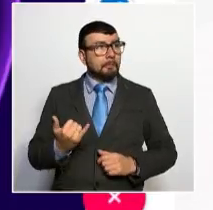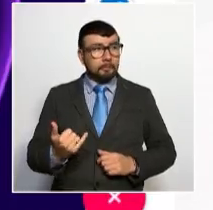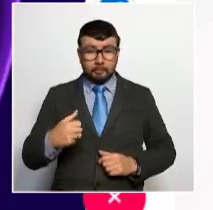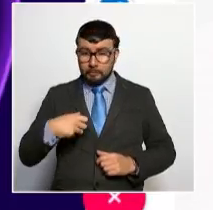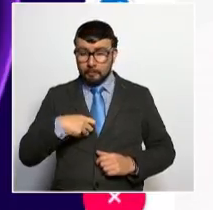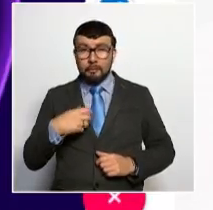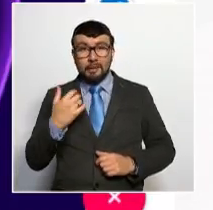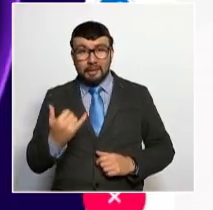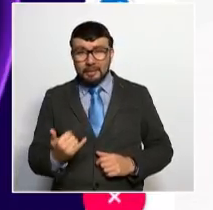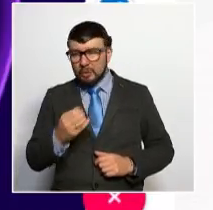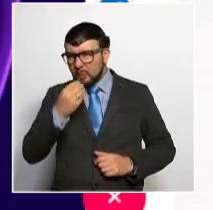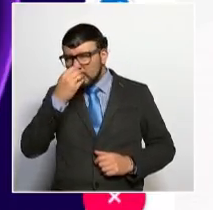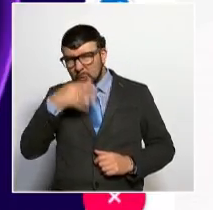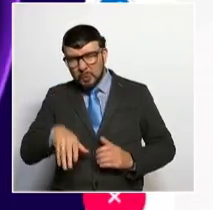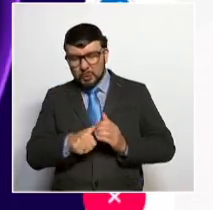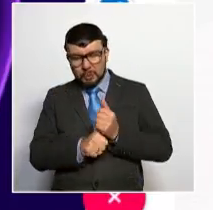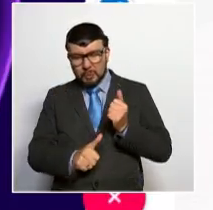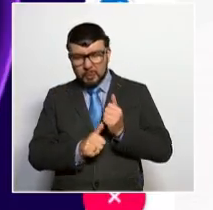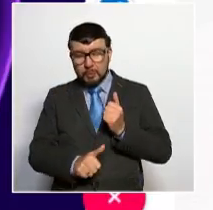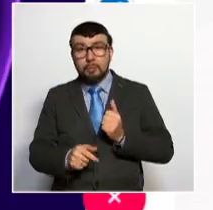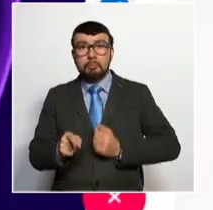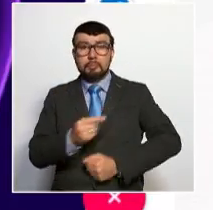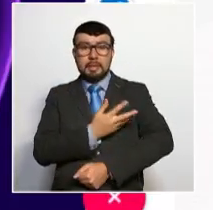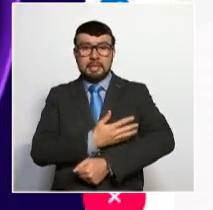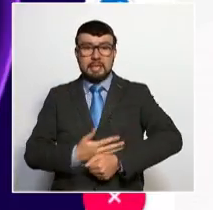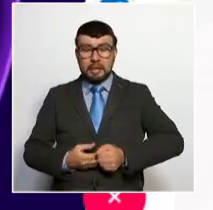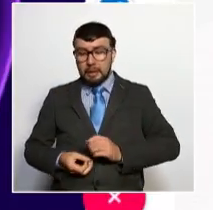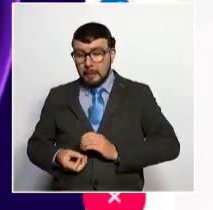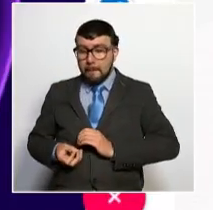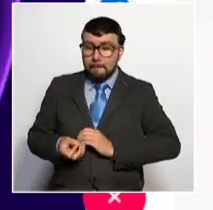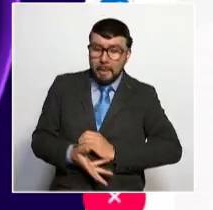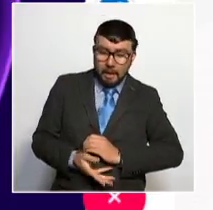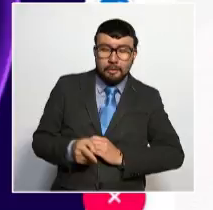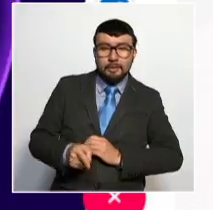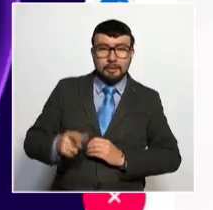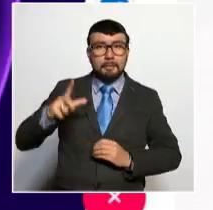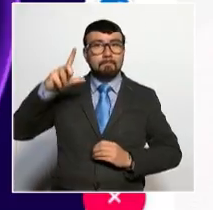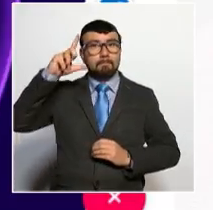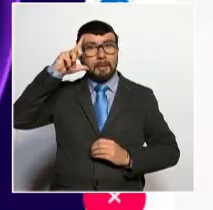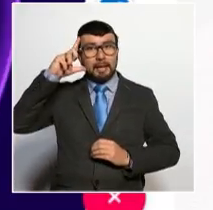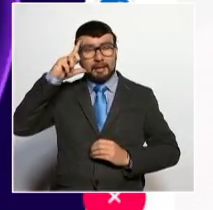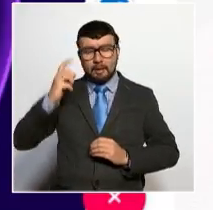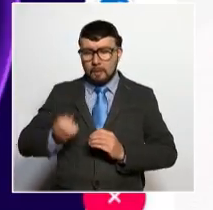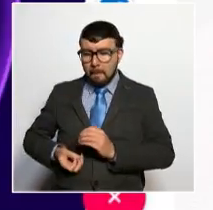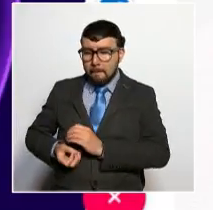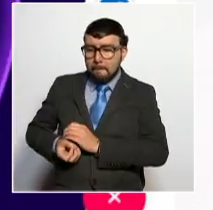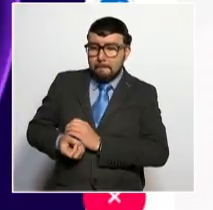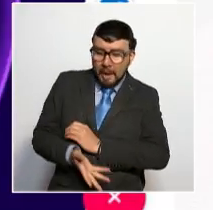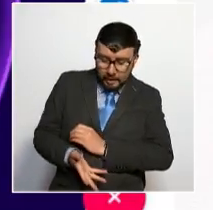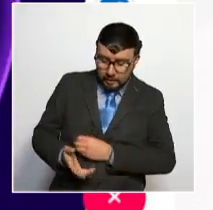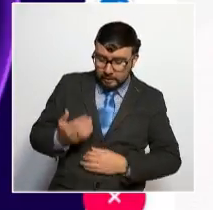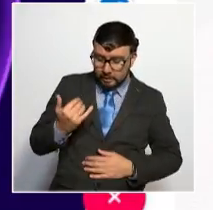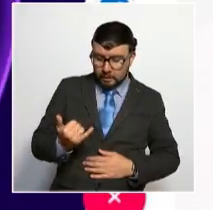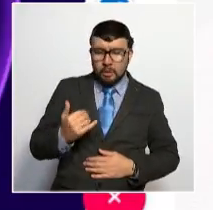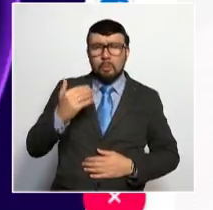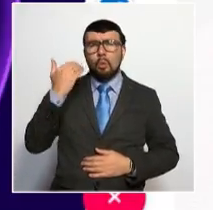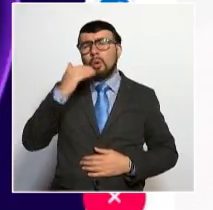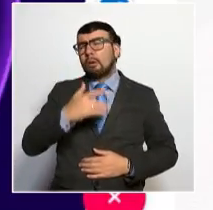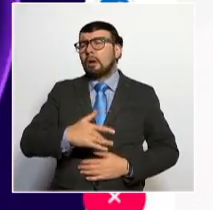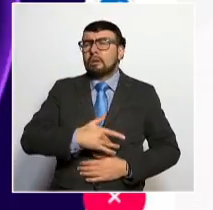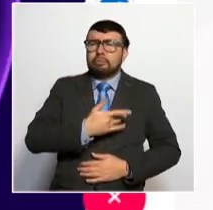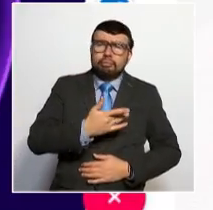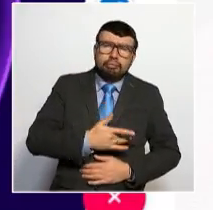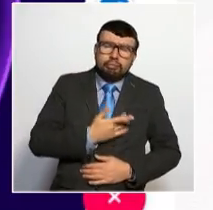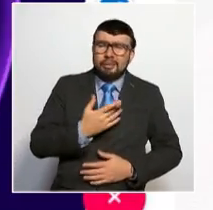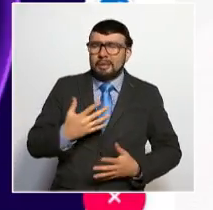tiene aquí esta materia fecal por vía sanguínea hacia la vagina. Van a entrar y van a predisponer a la mujer a sufrir no